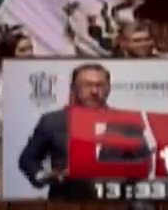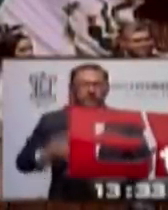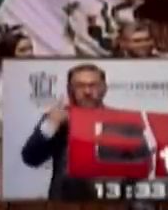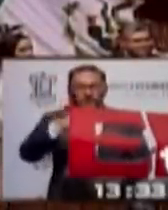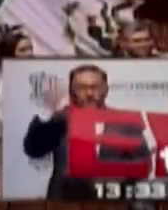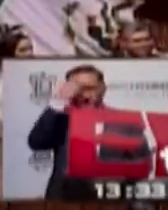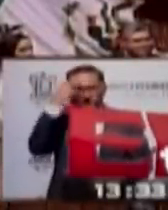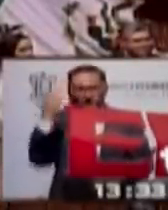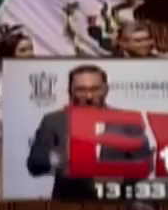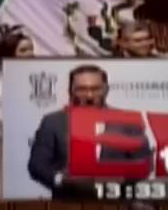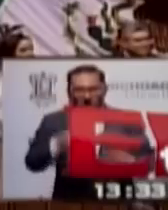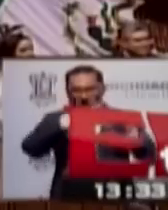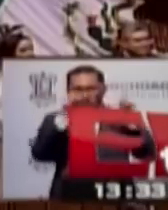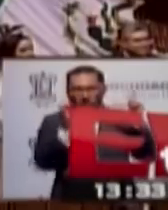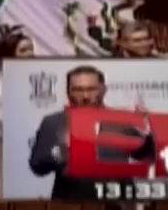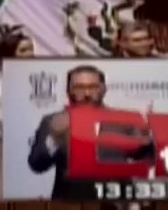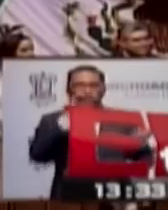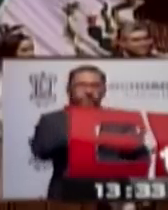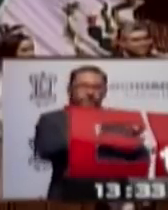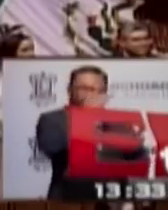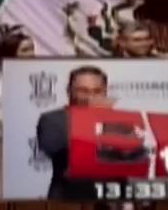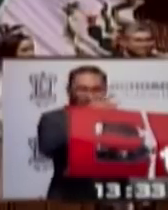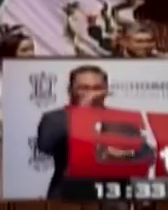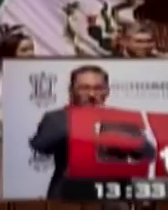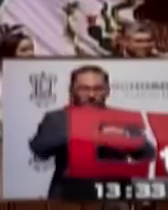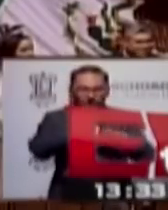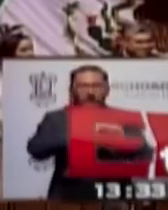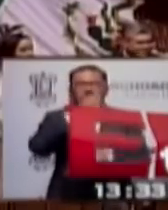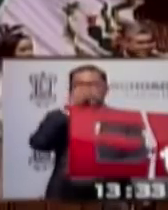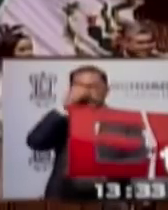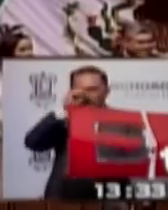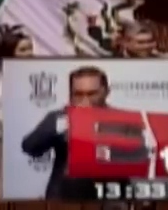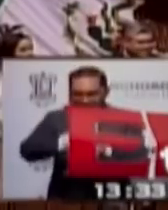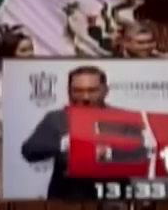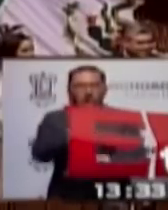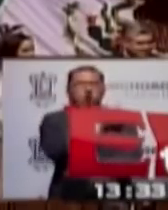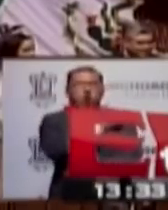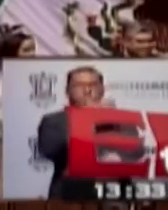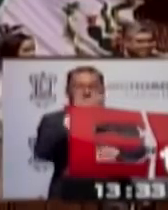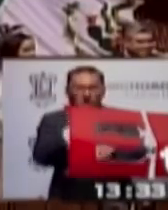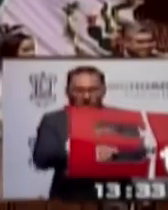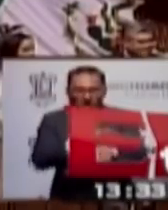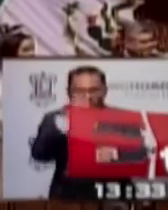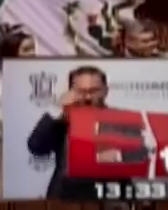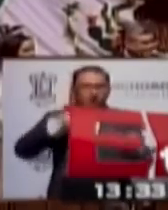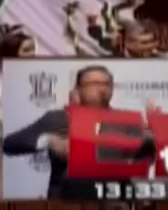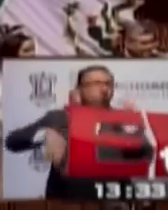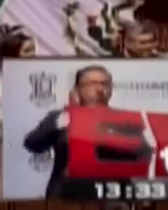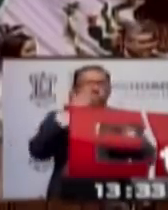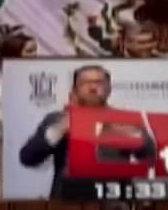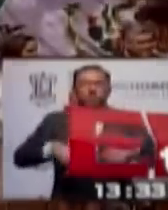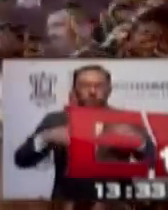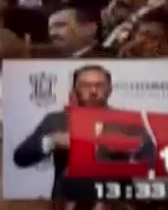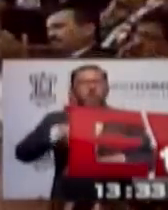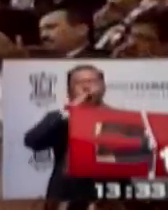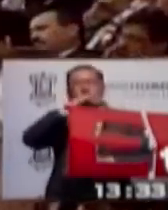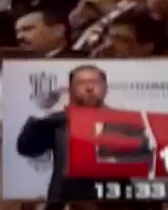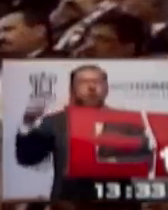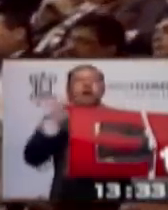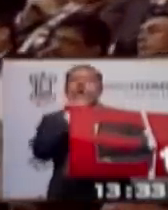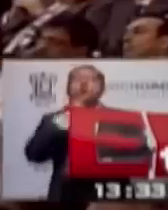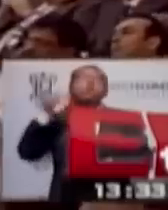Unidos Mexicanos. Gracias, amigo secretario, por acompañar a los michoacanos y michoacanas en este